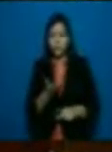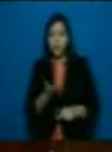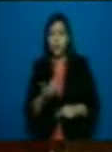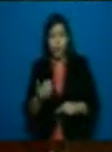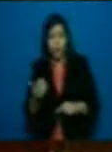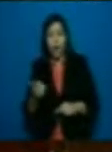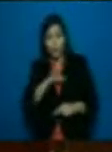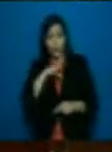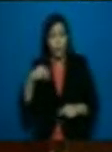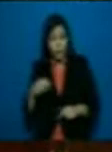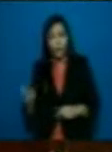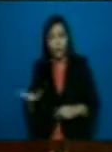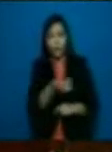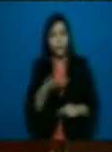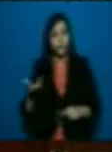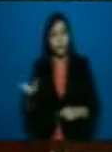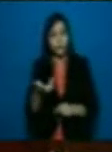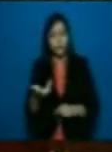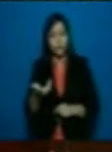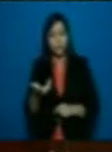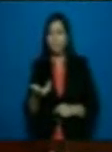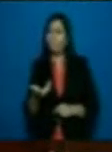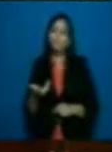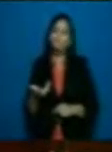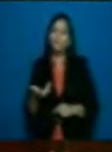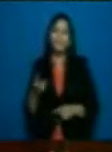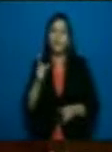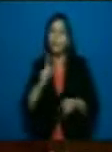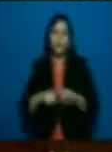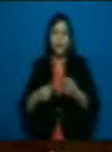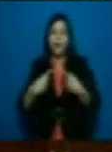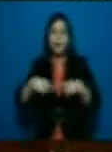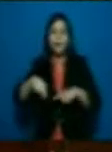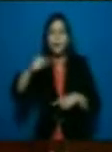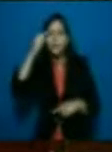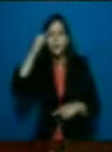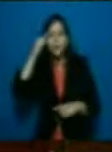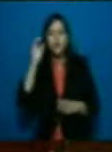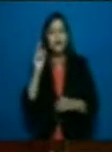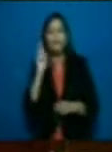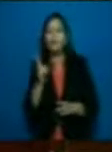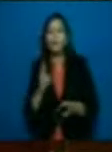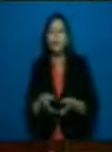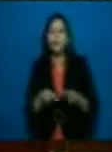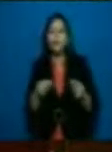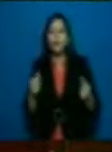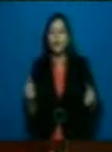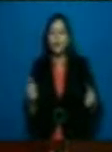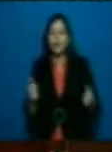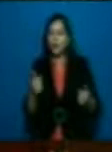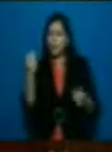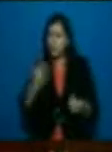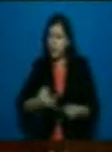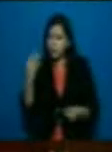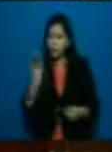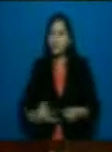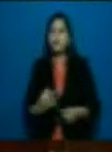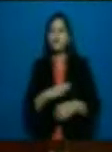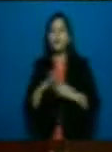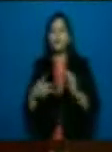familia no podemos seguir pensando que las soluciones tienen que tomarse entre